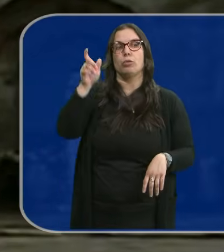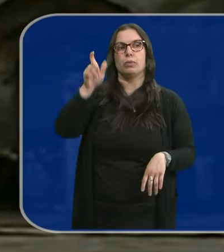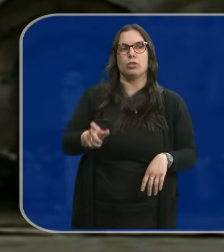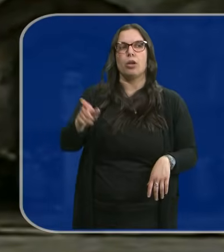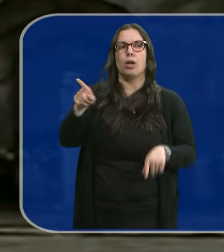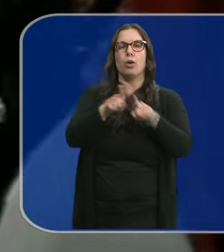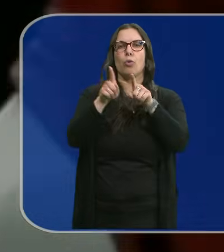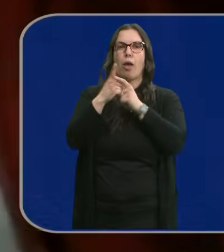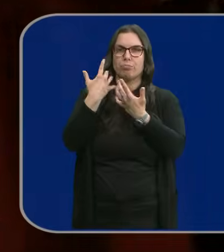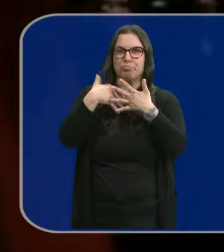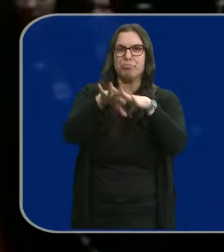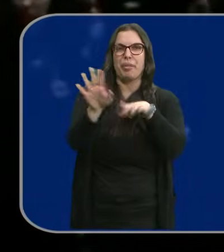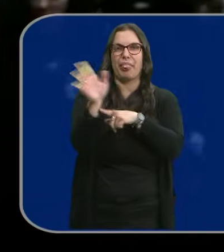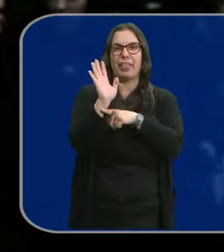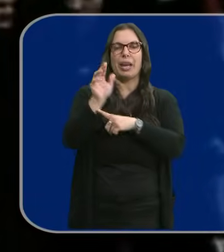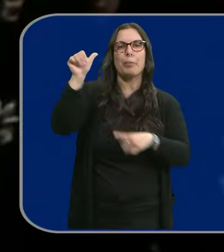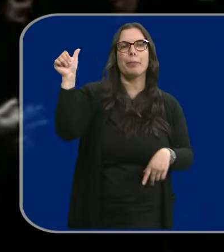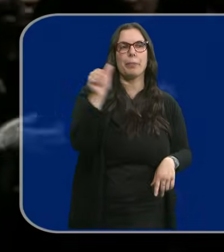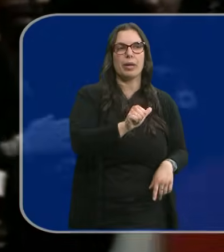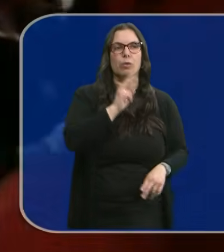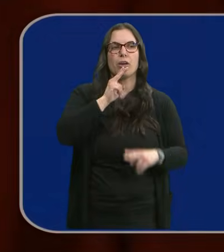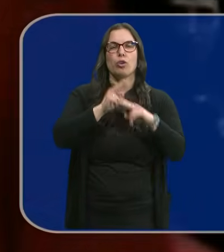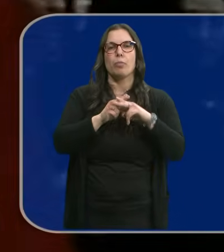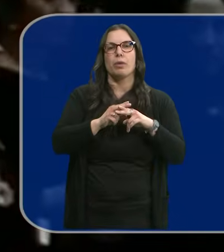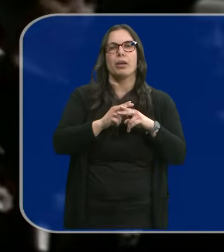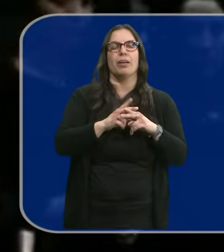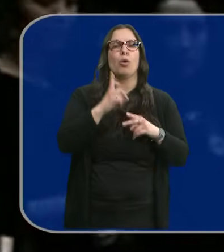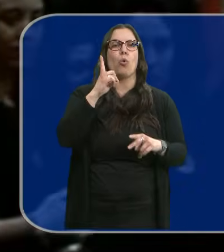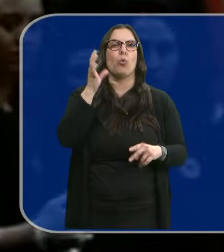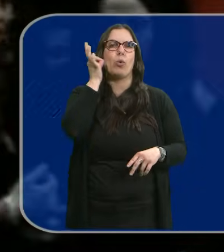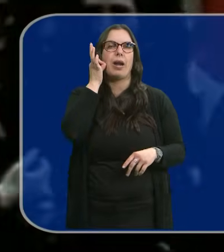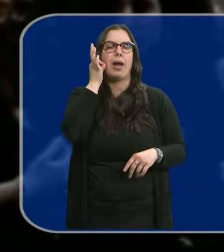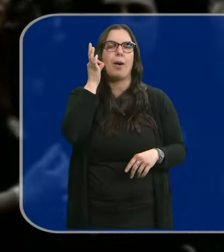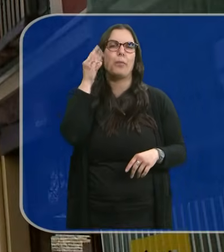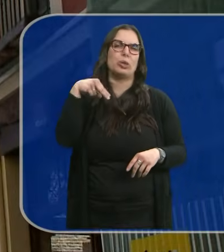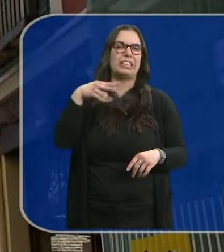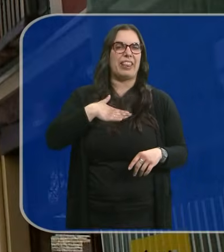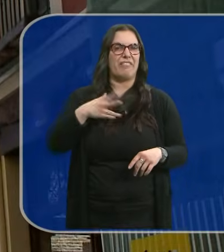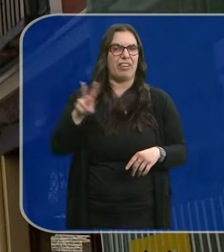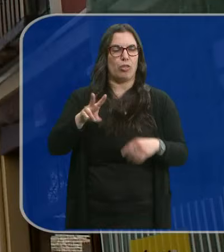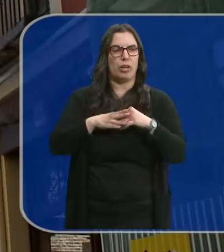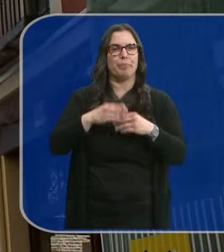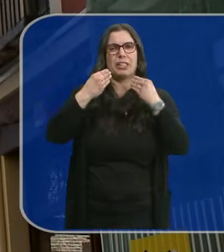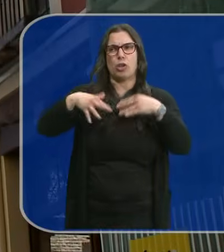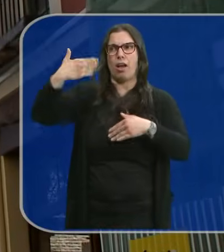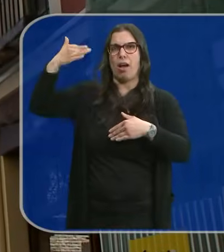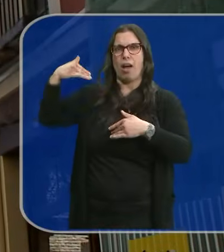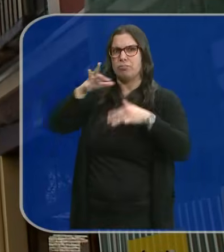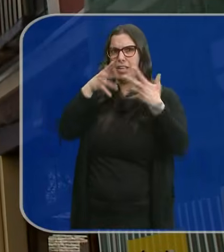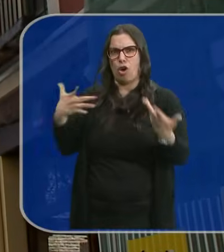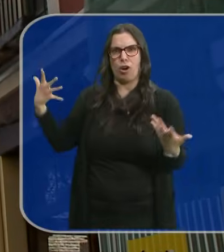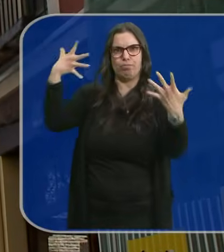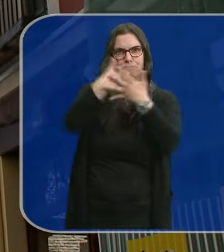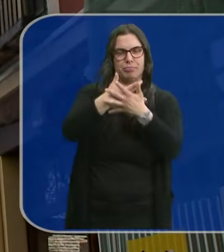la integró en el cine como telón de fondo en la película Una muchachita de Valladolid. Es la historia del pasado más lejano y del presente